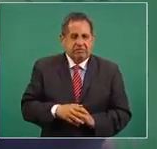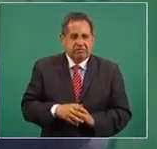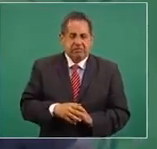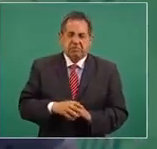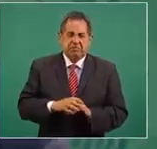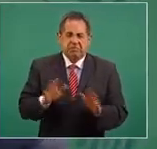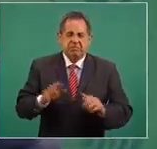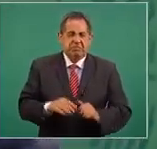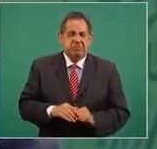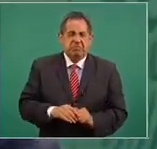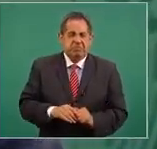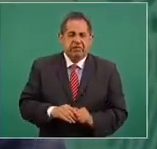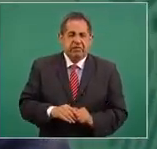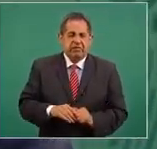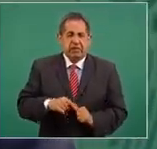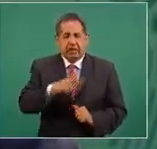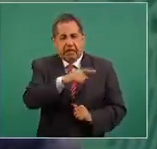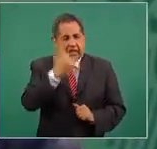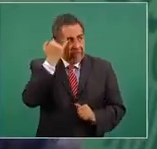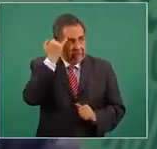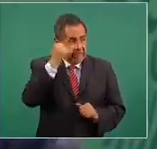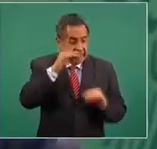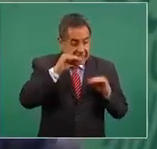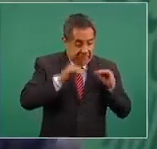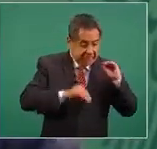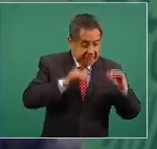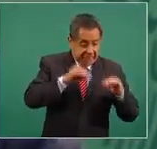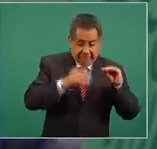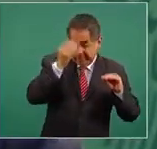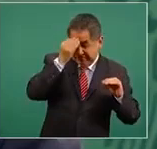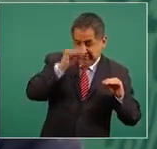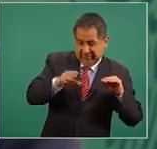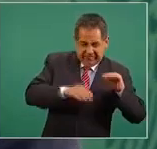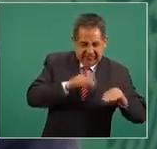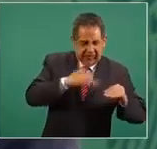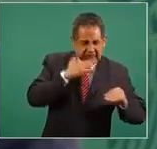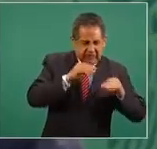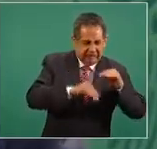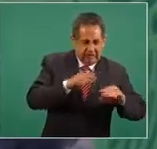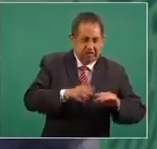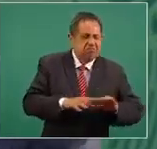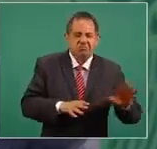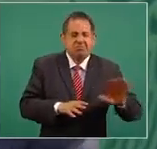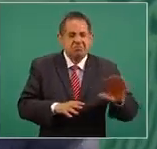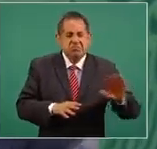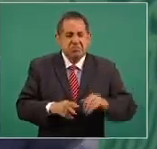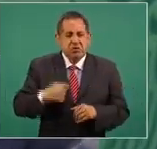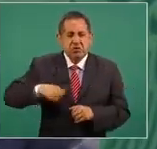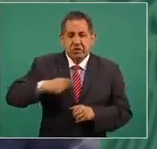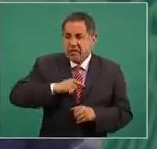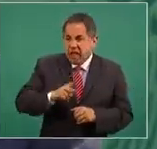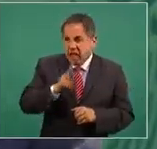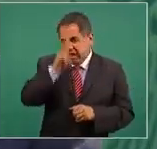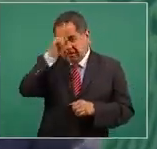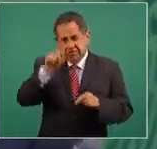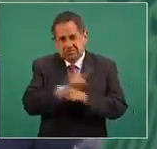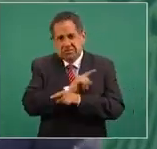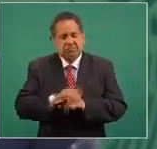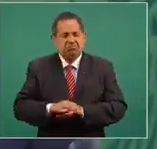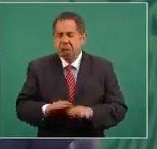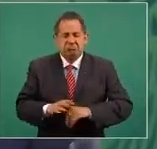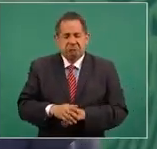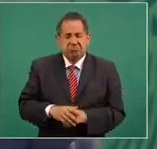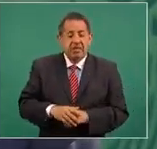La fabricación de delitos, no queremos venganzas y no aceptamos